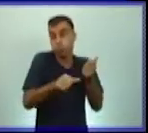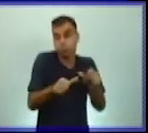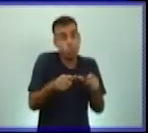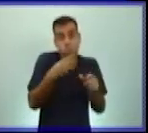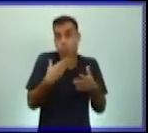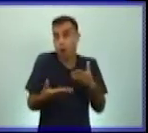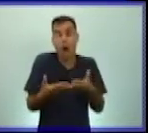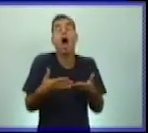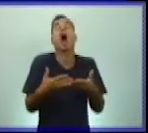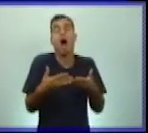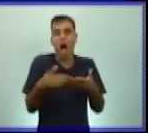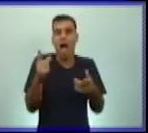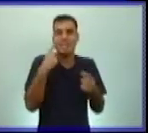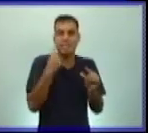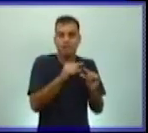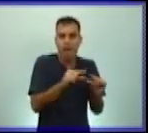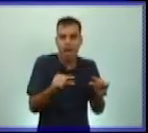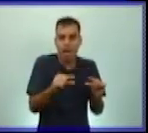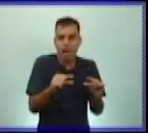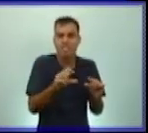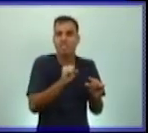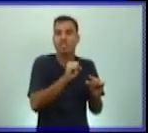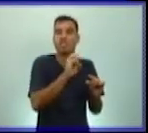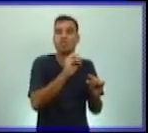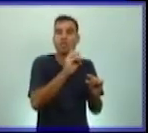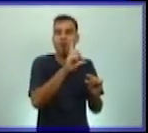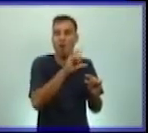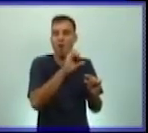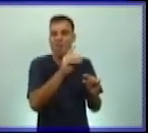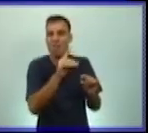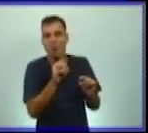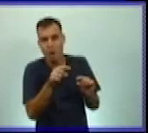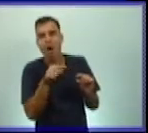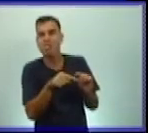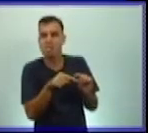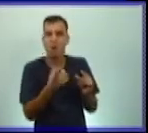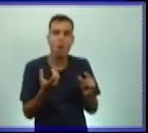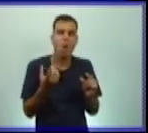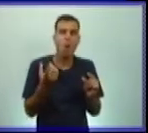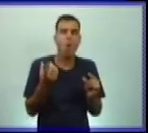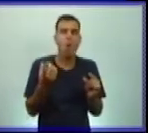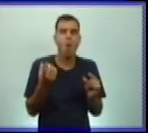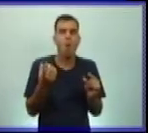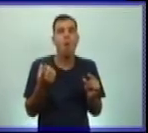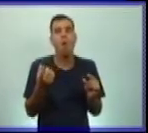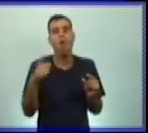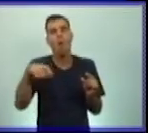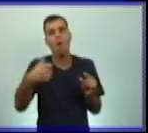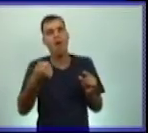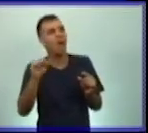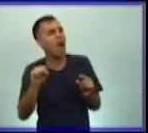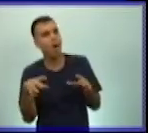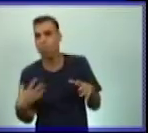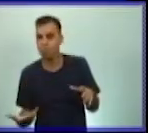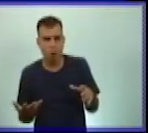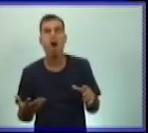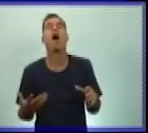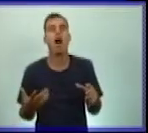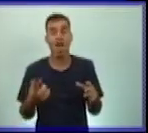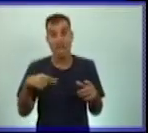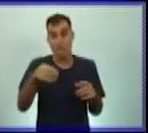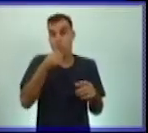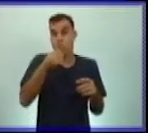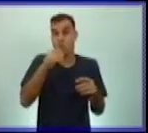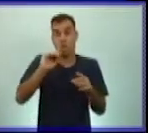los estados de agregación. Importante que lo tengan en cuenta porque es un contenido que nos va a servir de base para en la próxima unidad